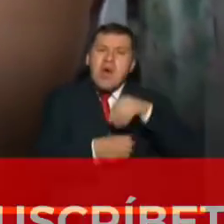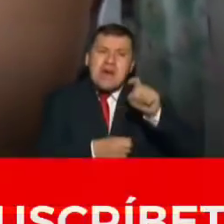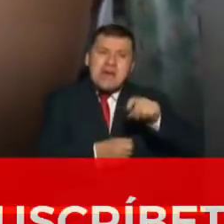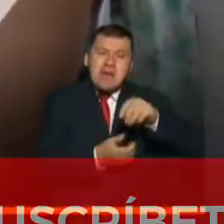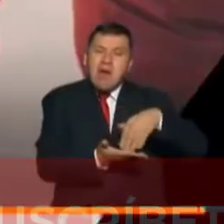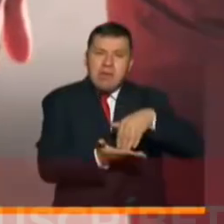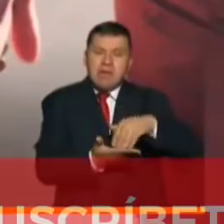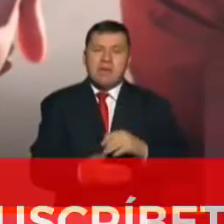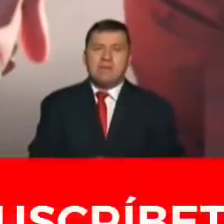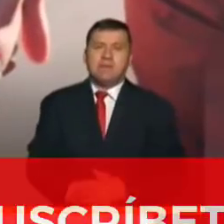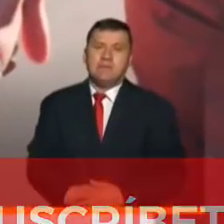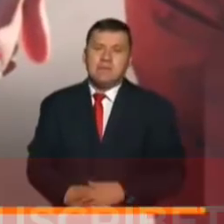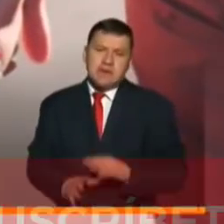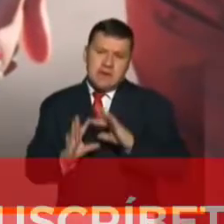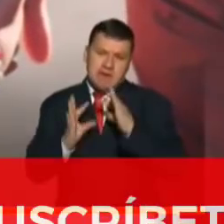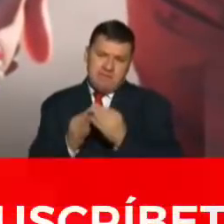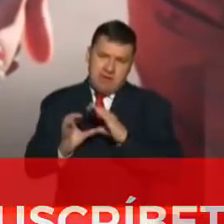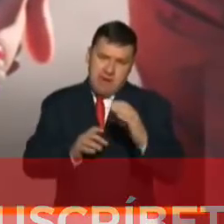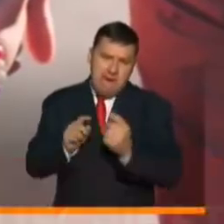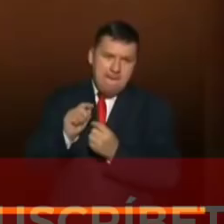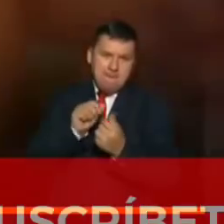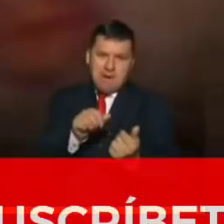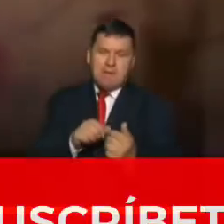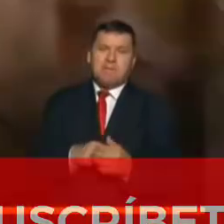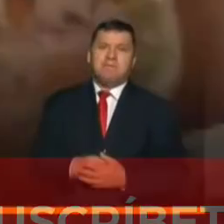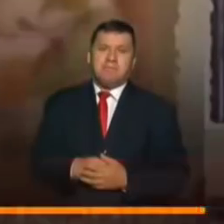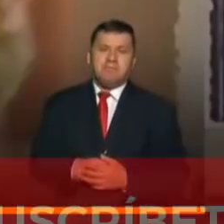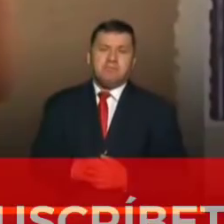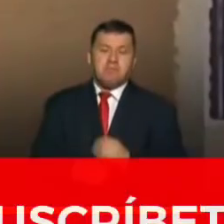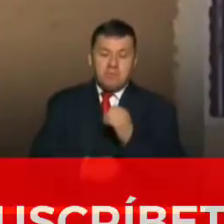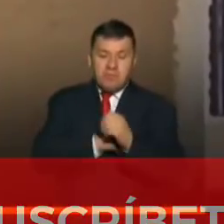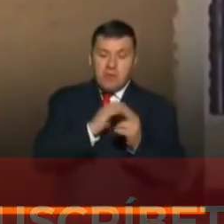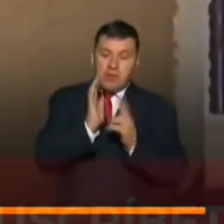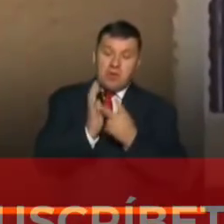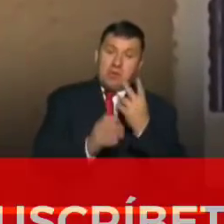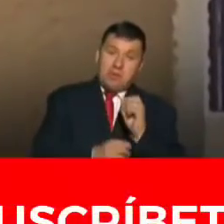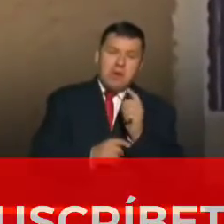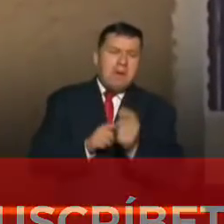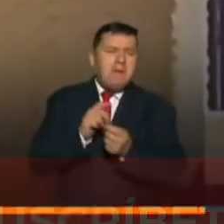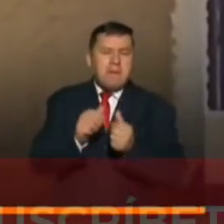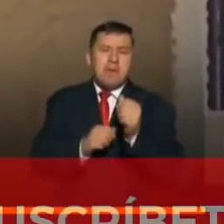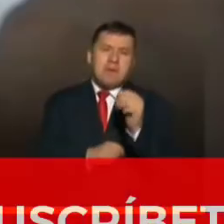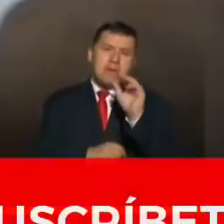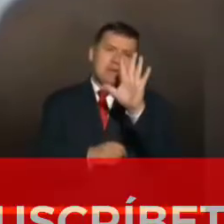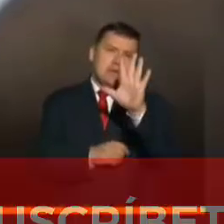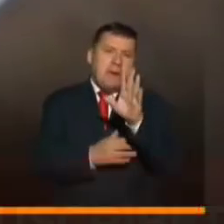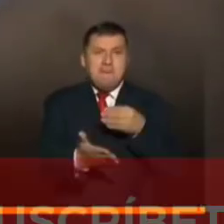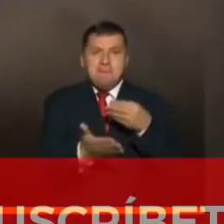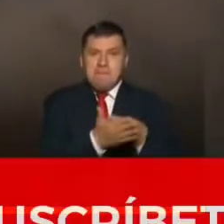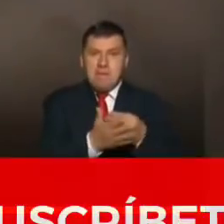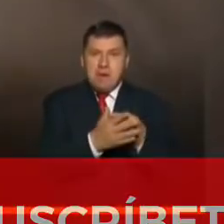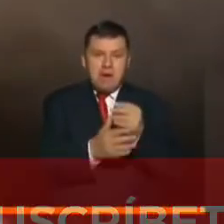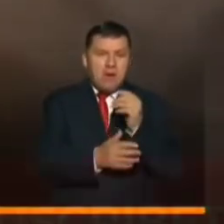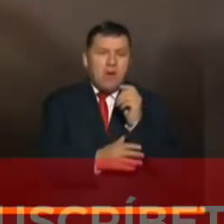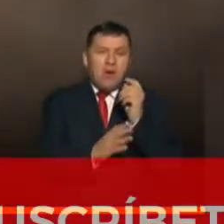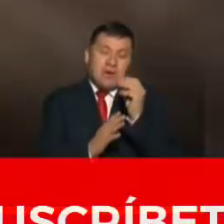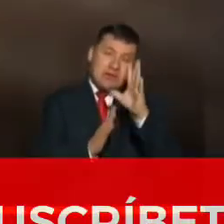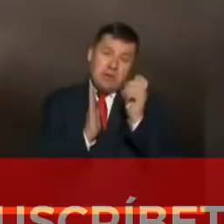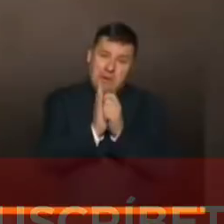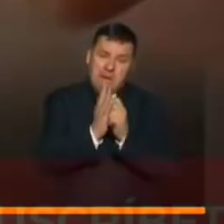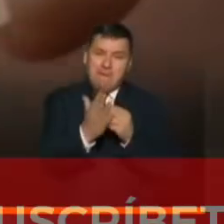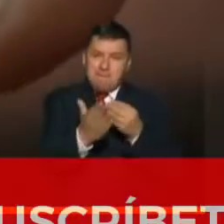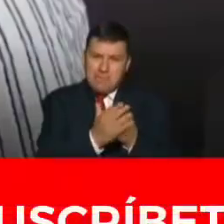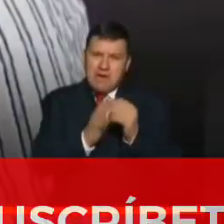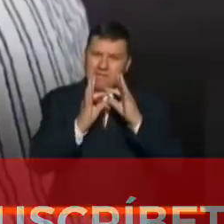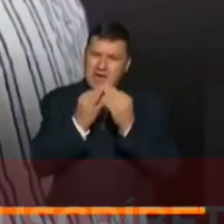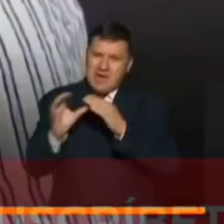necesitan. Familias en acción. Durante 2020 se realizó la entrega de 5 pagos extraordinarios para las familias en acción en